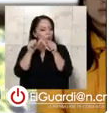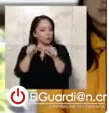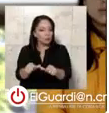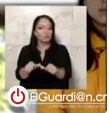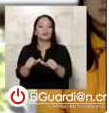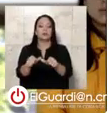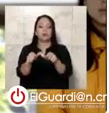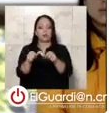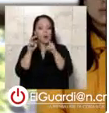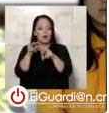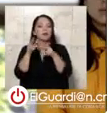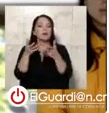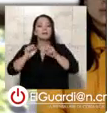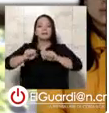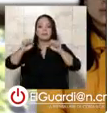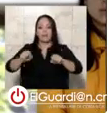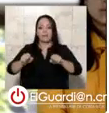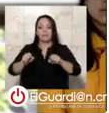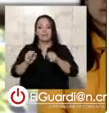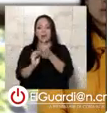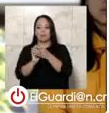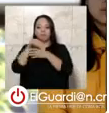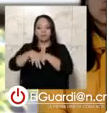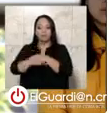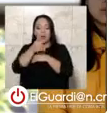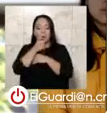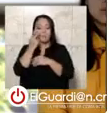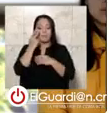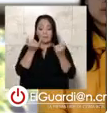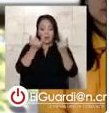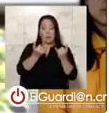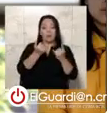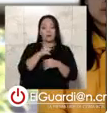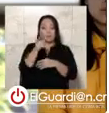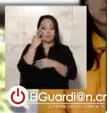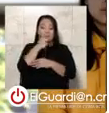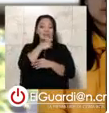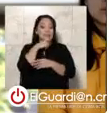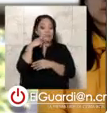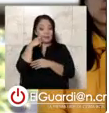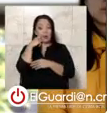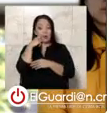los sistemas de acuíferos. La sequía que se ha pronunciado ahora, como ustedes vieron, es una sequía